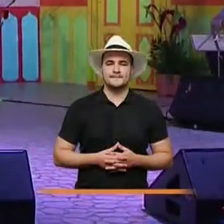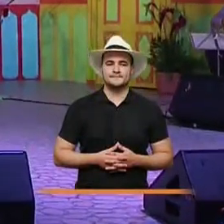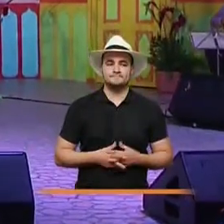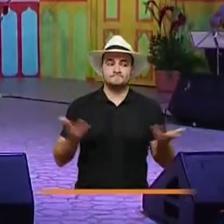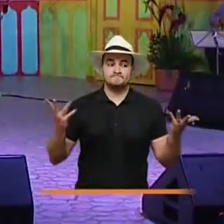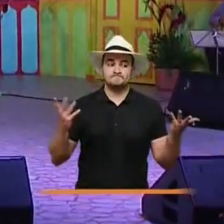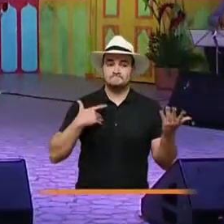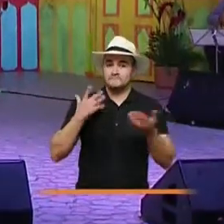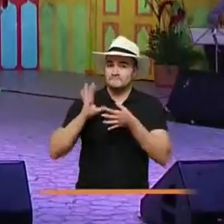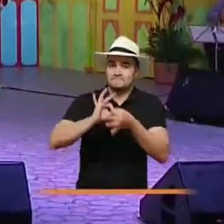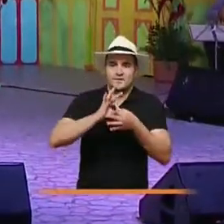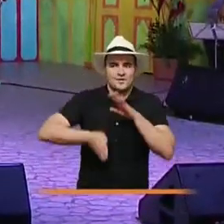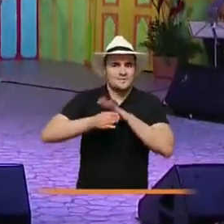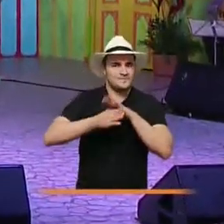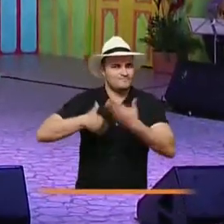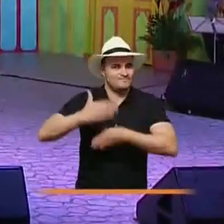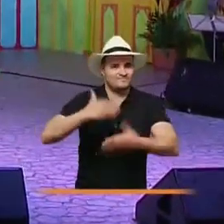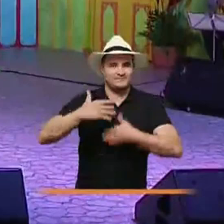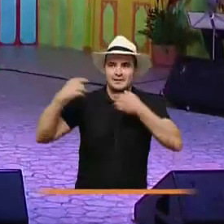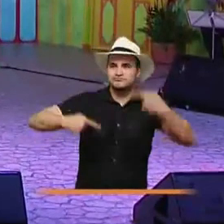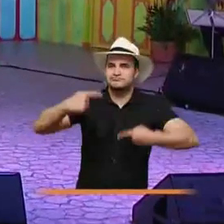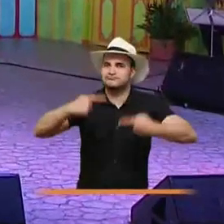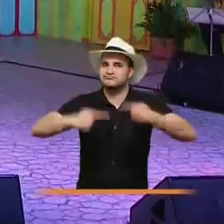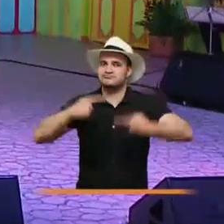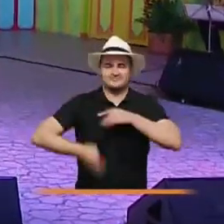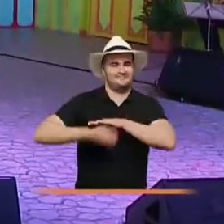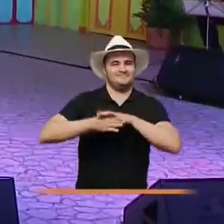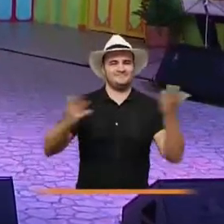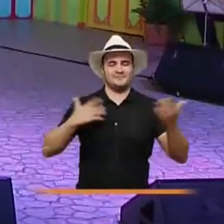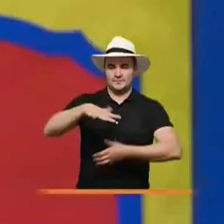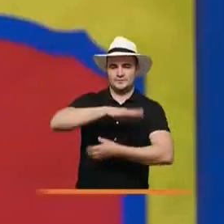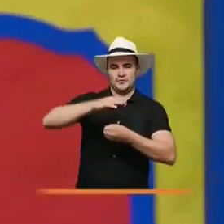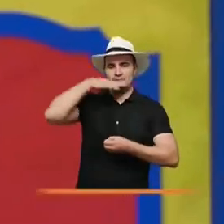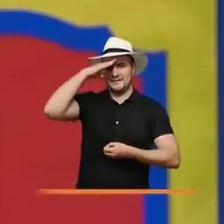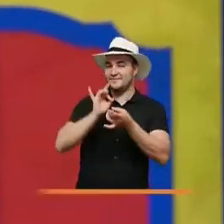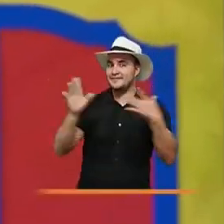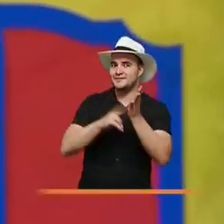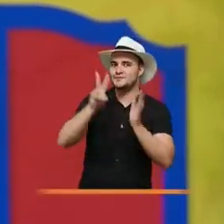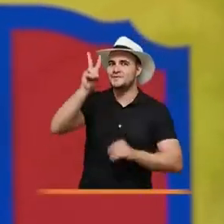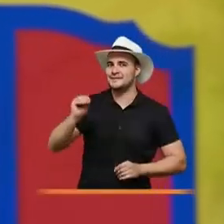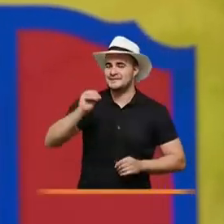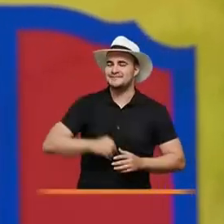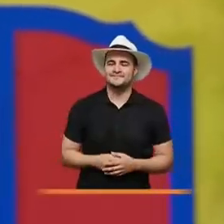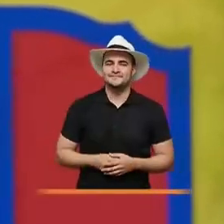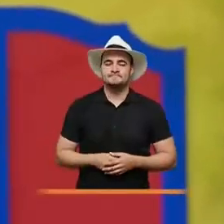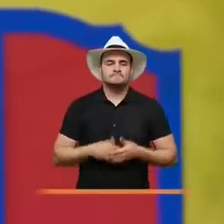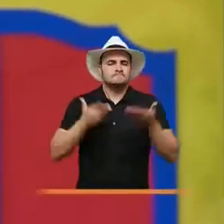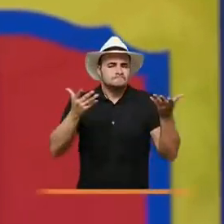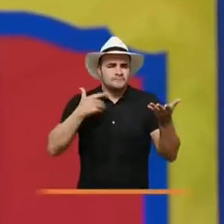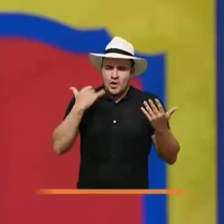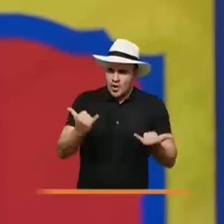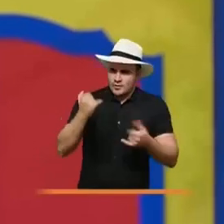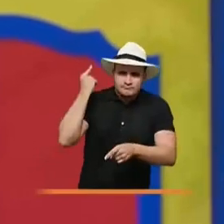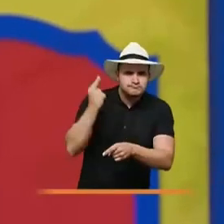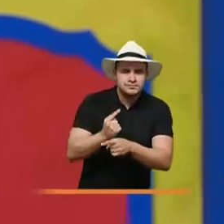continuamos con la gran final del festival nacional de la trova ciudad de medellín 2020 miren estas posibles gracias